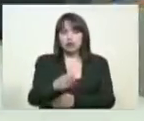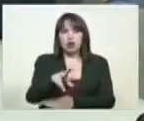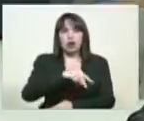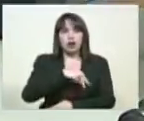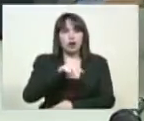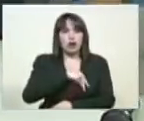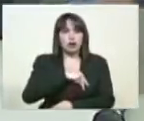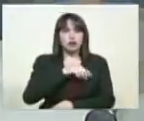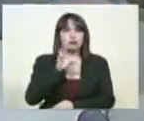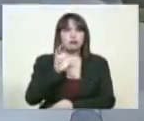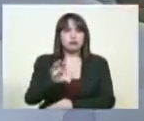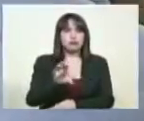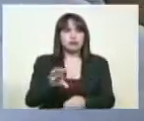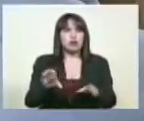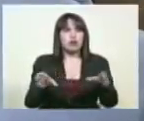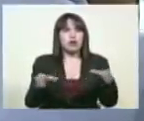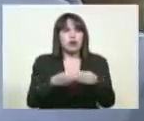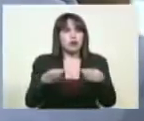nacional de transporte